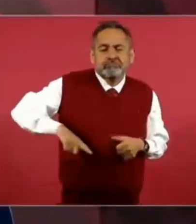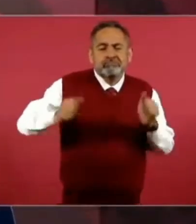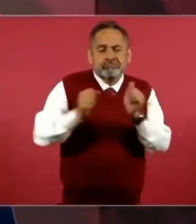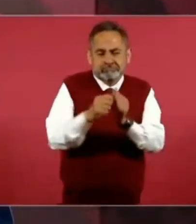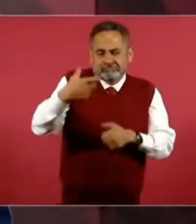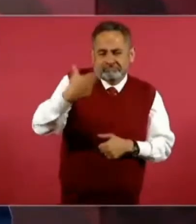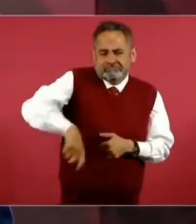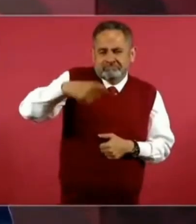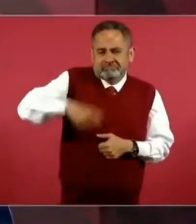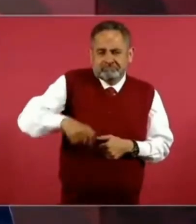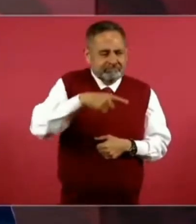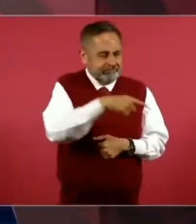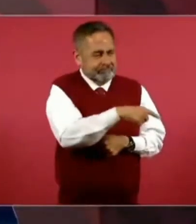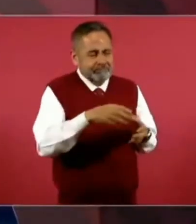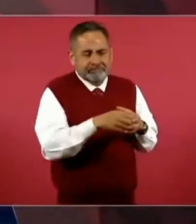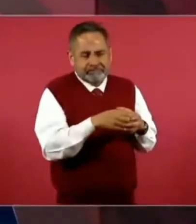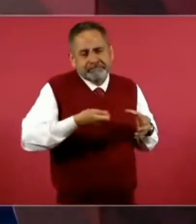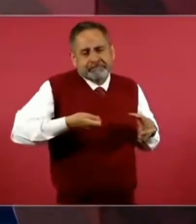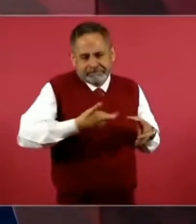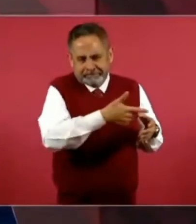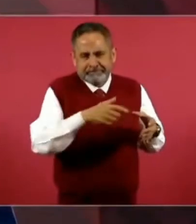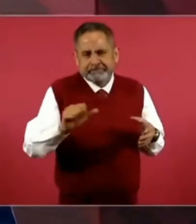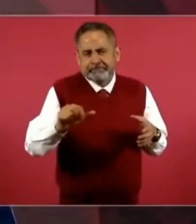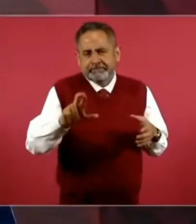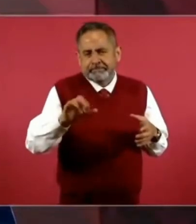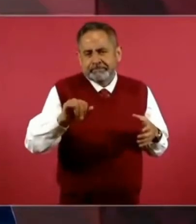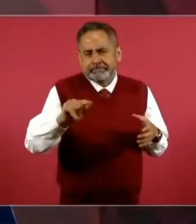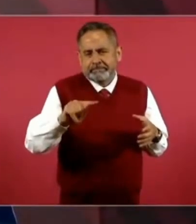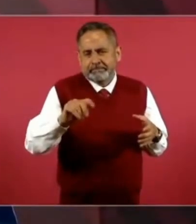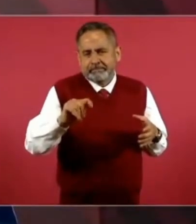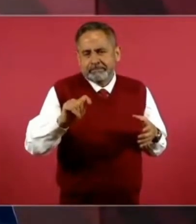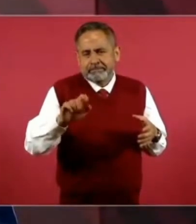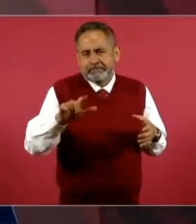Así lo define Aristóteles.